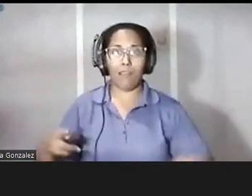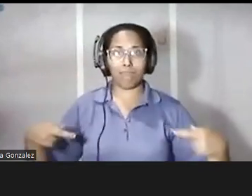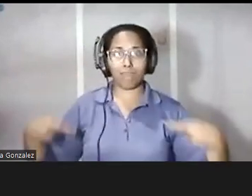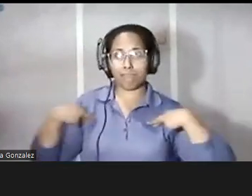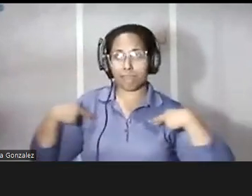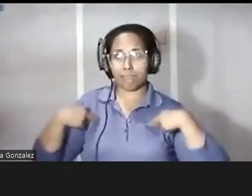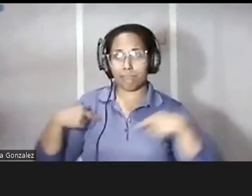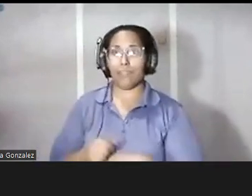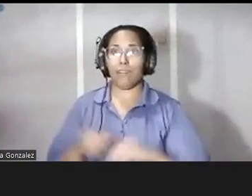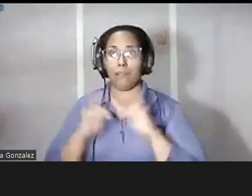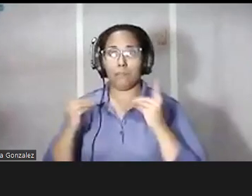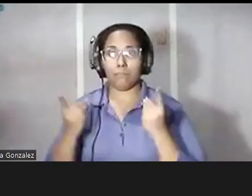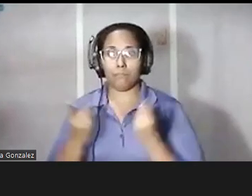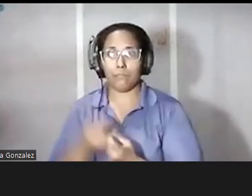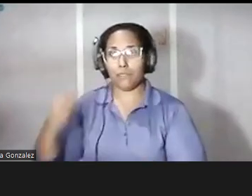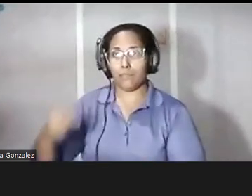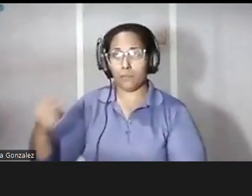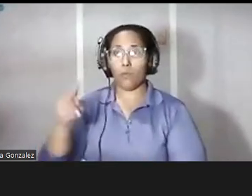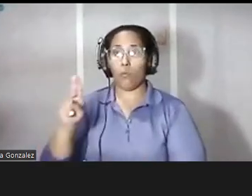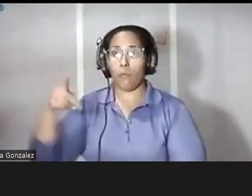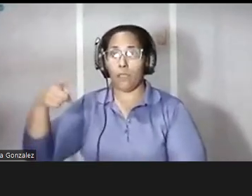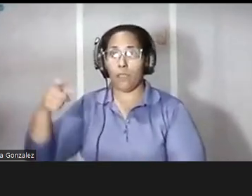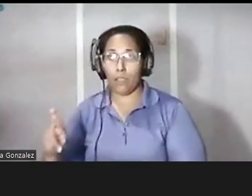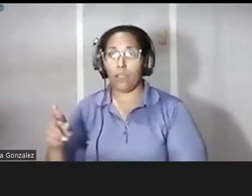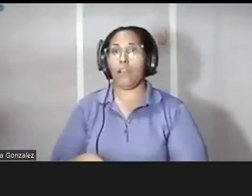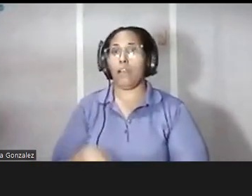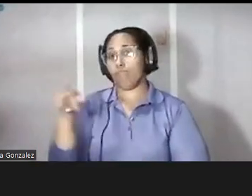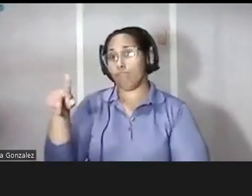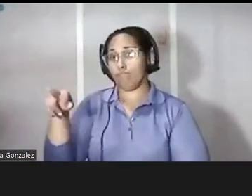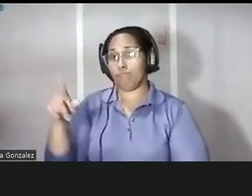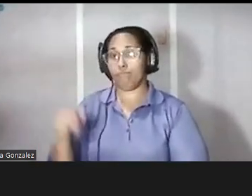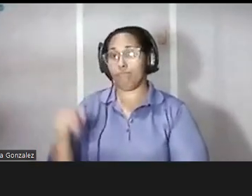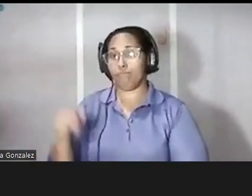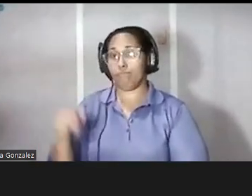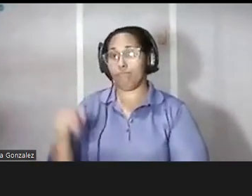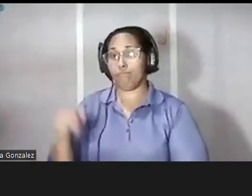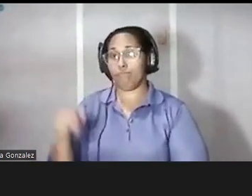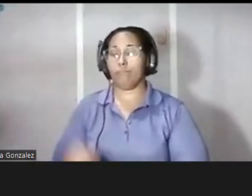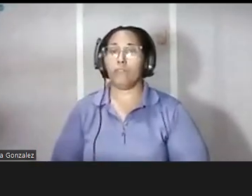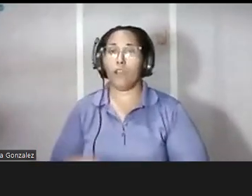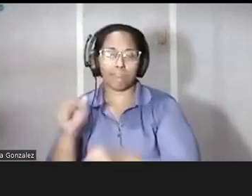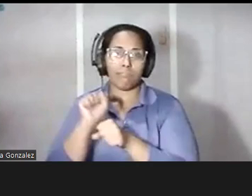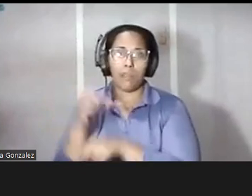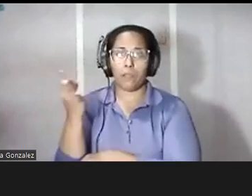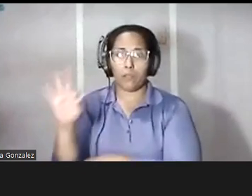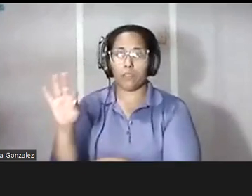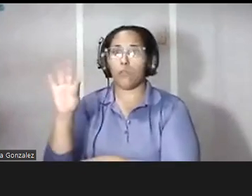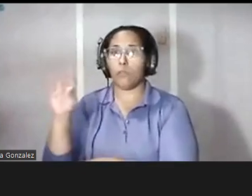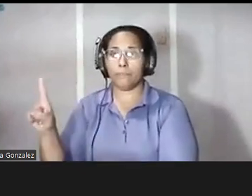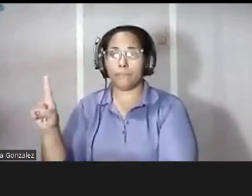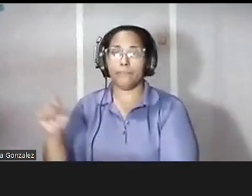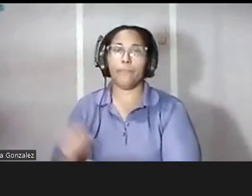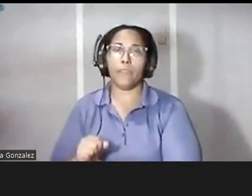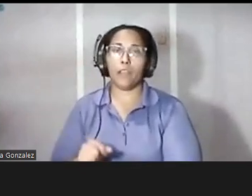Departamento de Historia de la Universidad de Puerto Rico, recinto de Río Piedras, en donde trabajó desde 1991. Ha